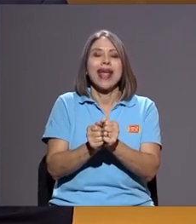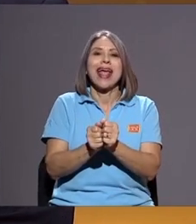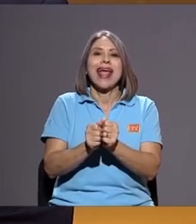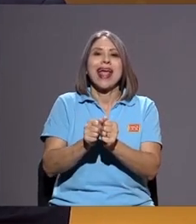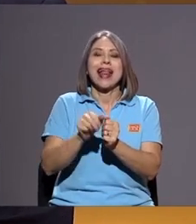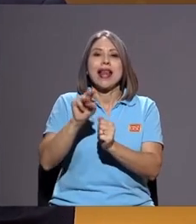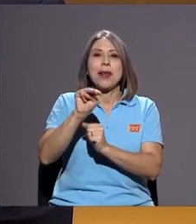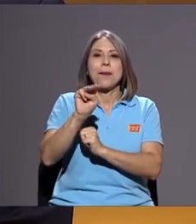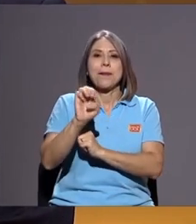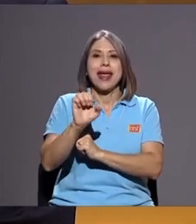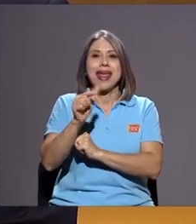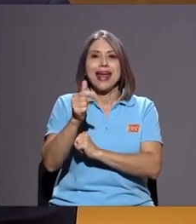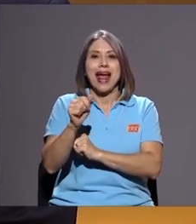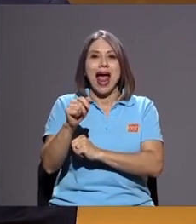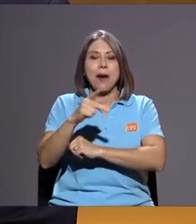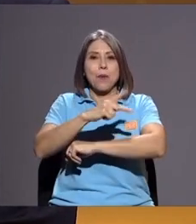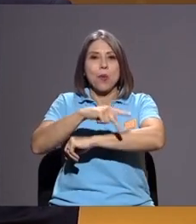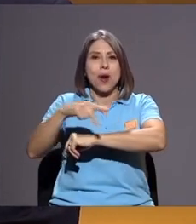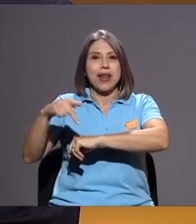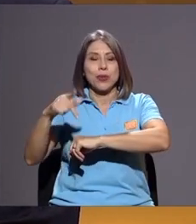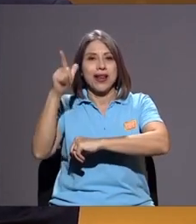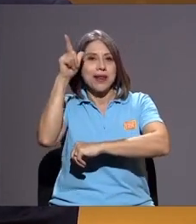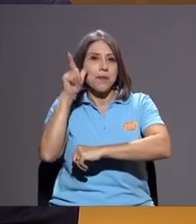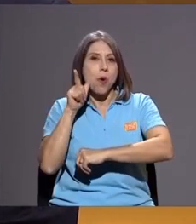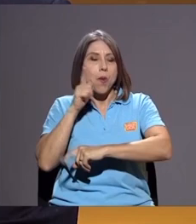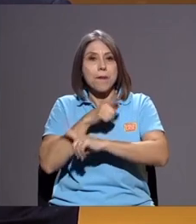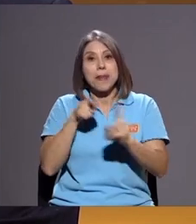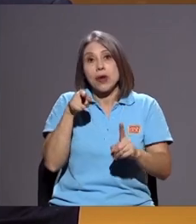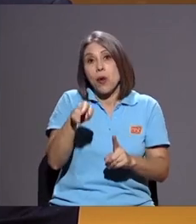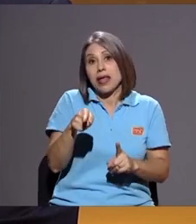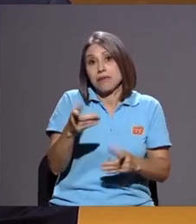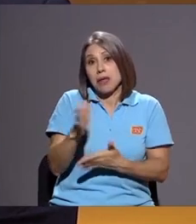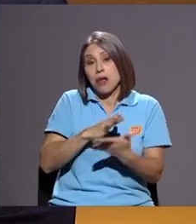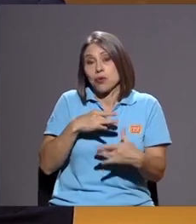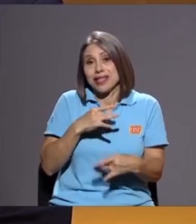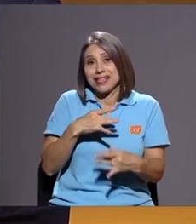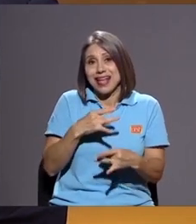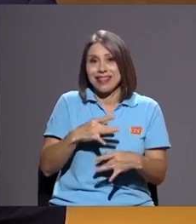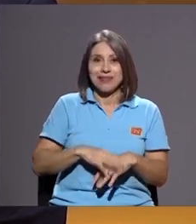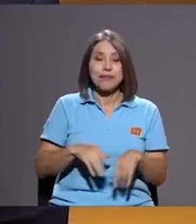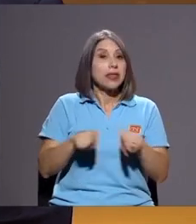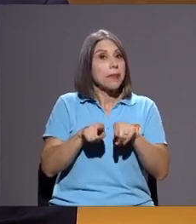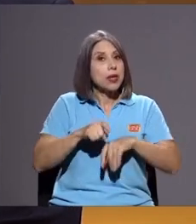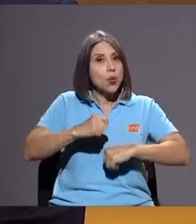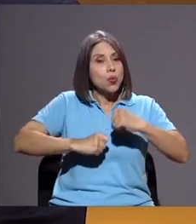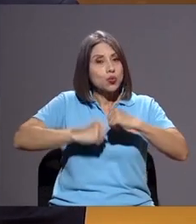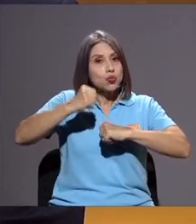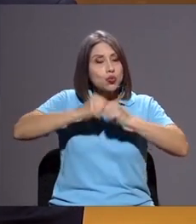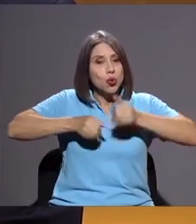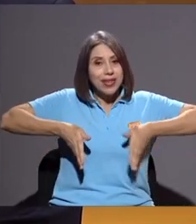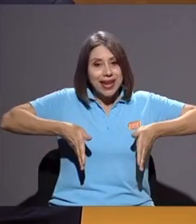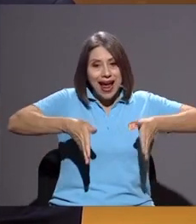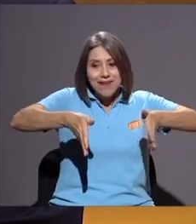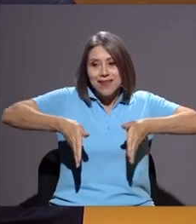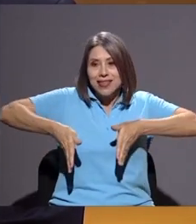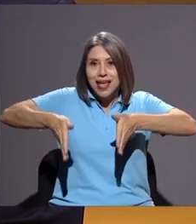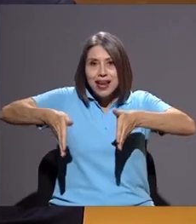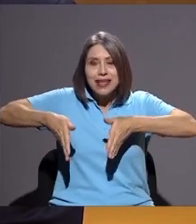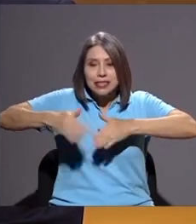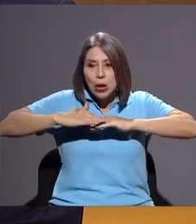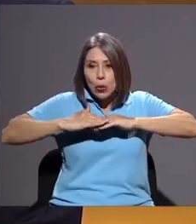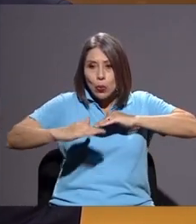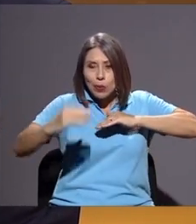pero hay otra figura que es que puede ser muy interesante en hacerla en construcción de carreteras también el tema de